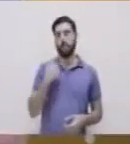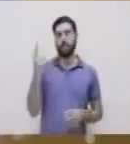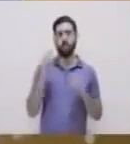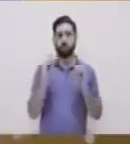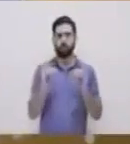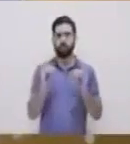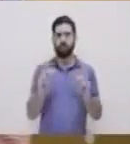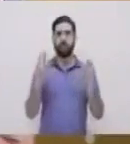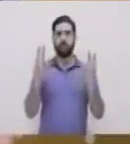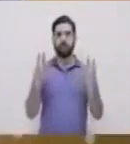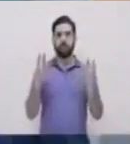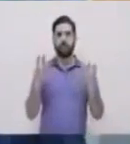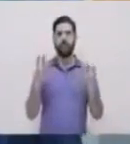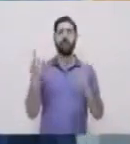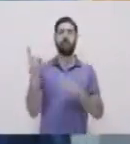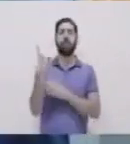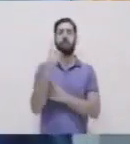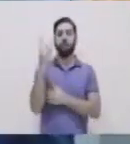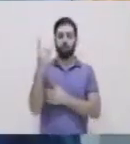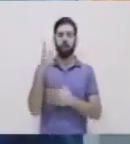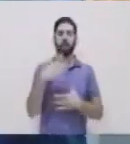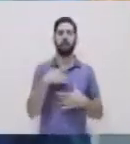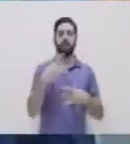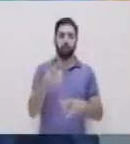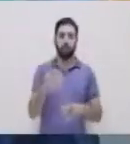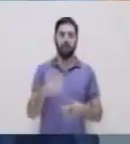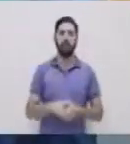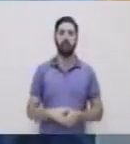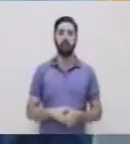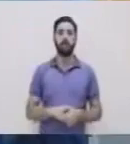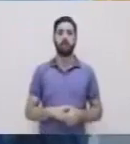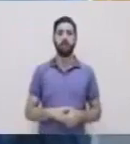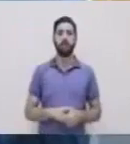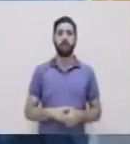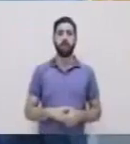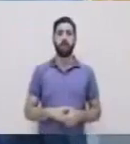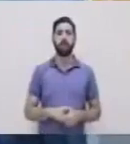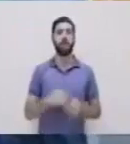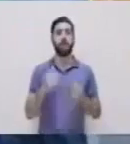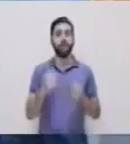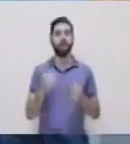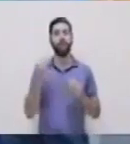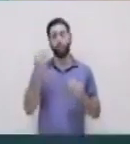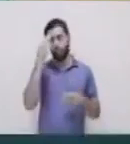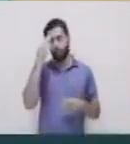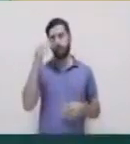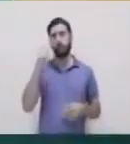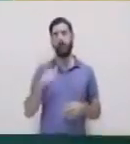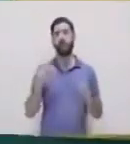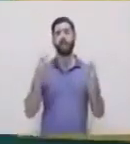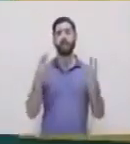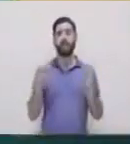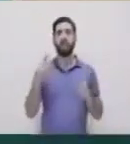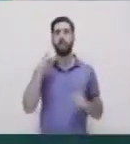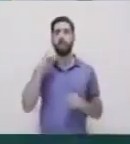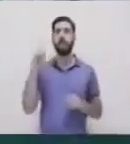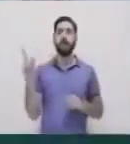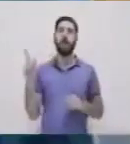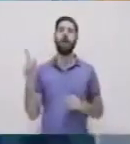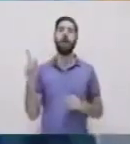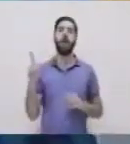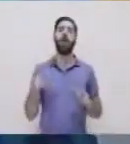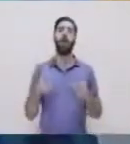tema bastante interesante. María Alejandra, bienvenida. Gracias, Claudia, por esa cordial bienvenida al tema que vamos a trabajar el día de hoy, que